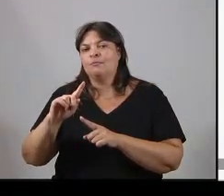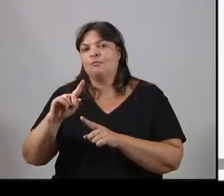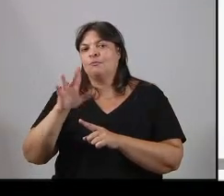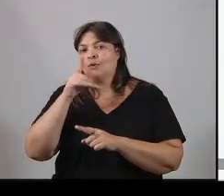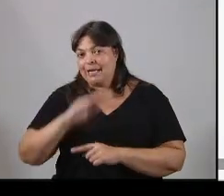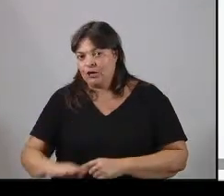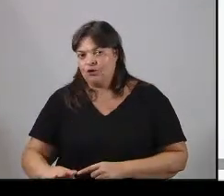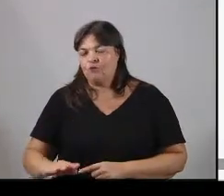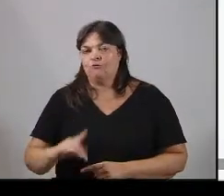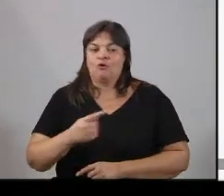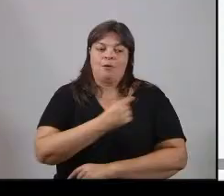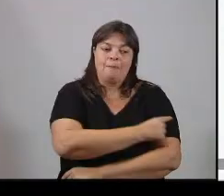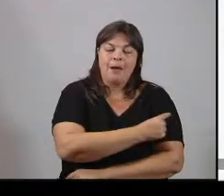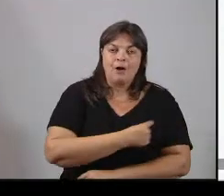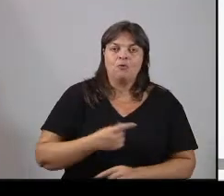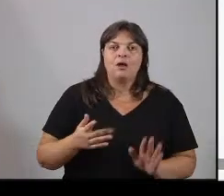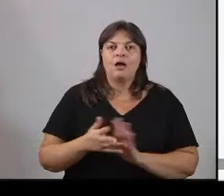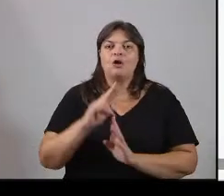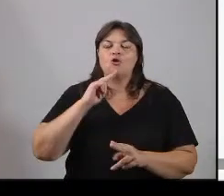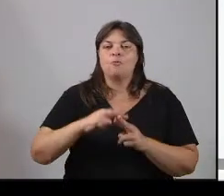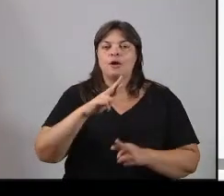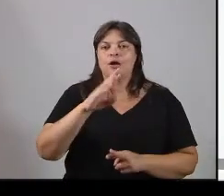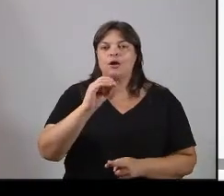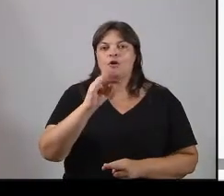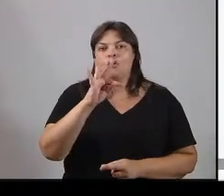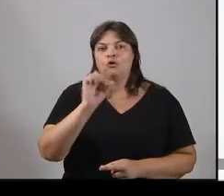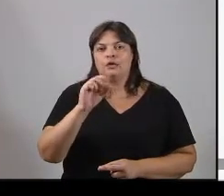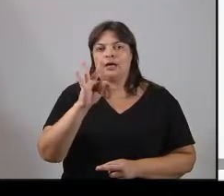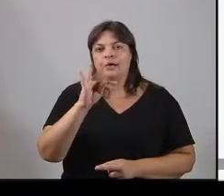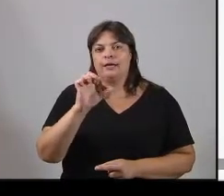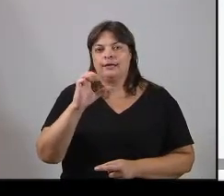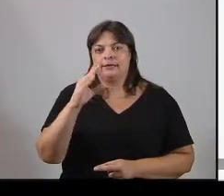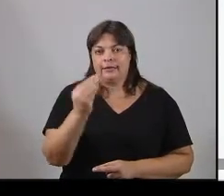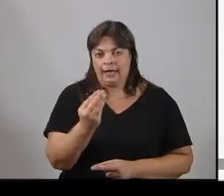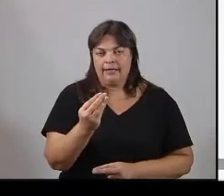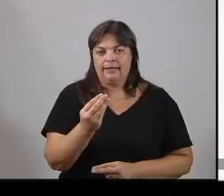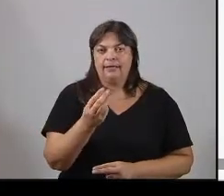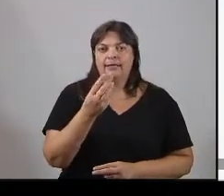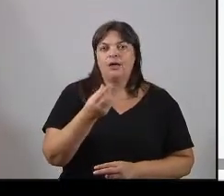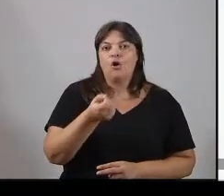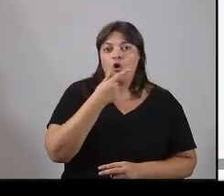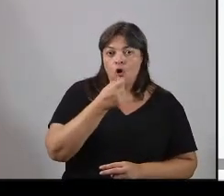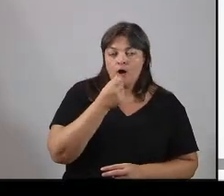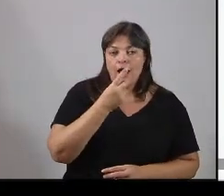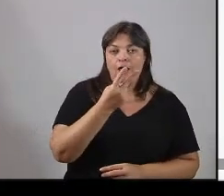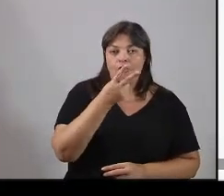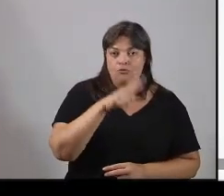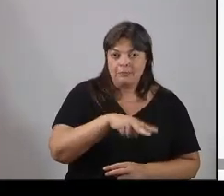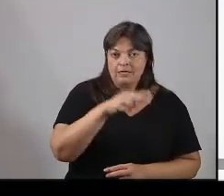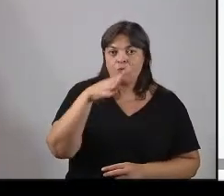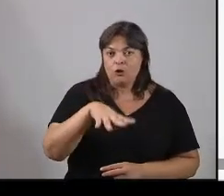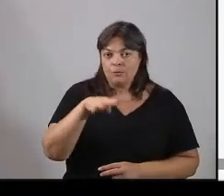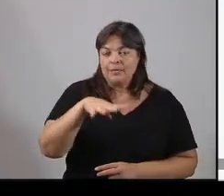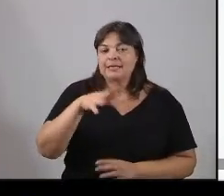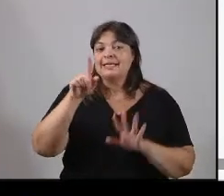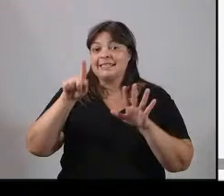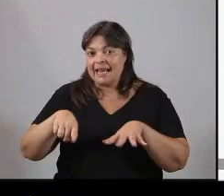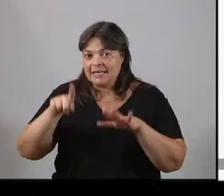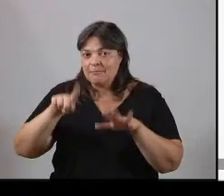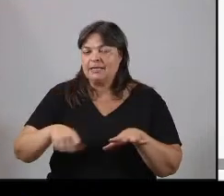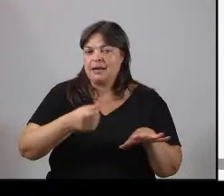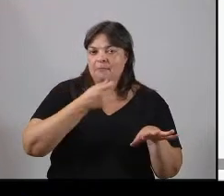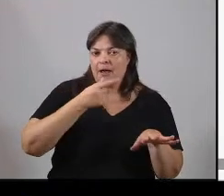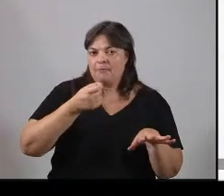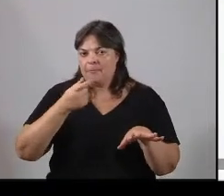que se administra es Rotatec en 3 dosis por vía oral a los 2, a los 4 y a los 6 meses de